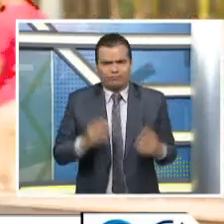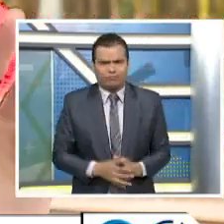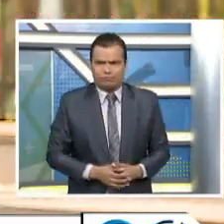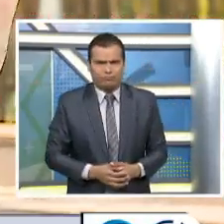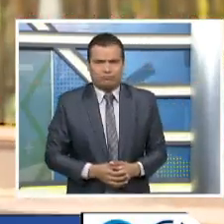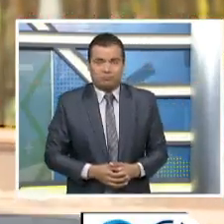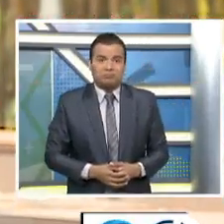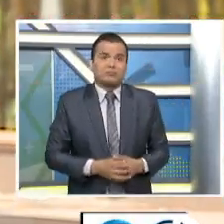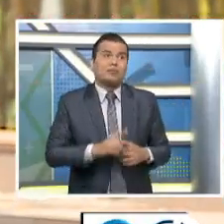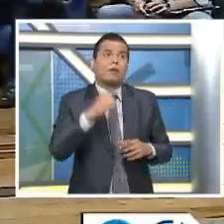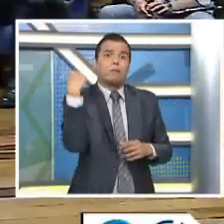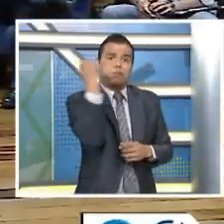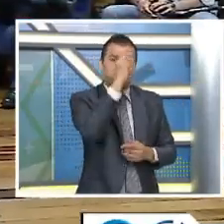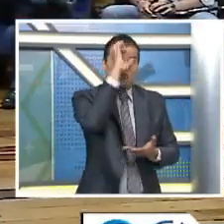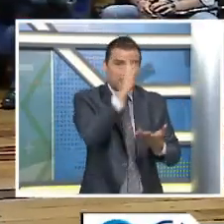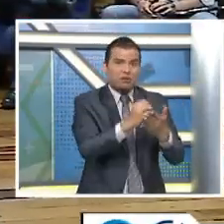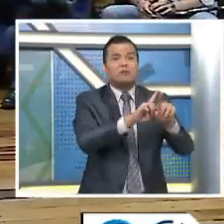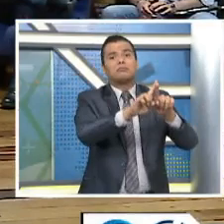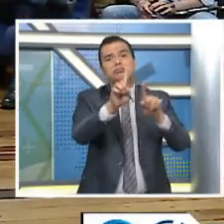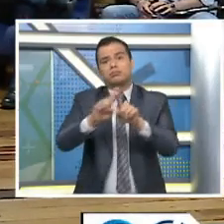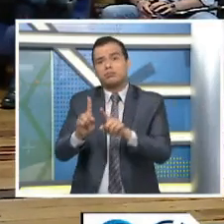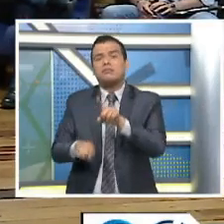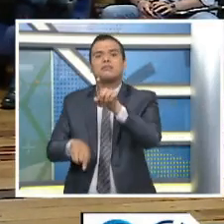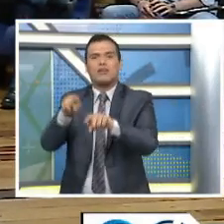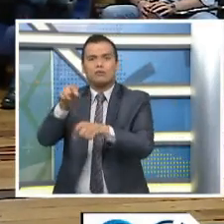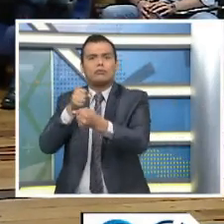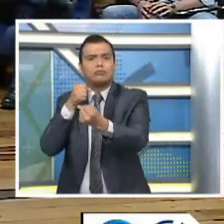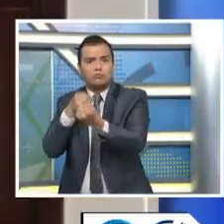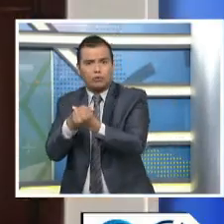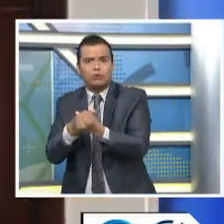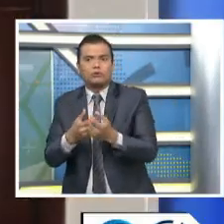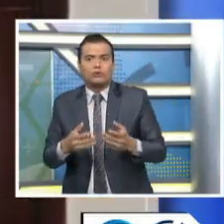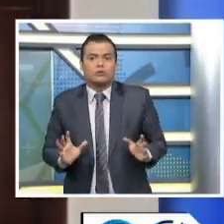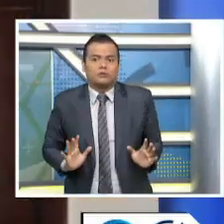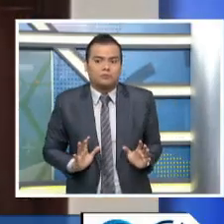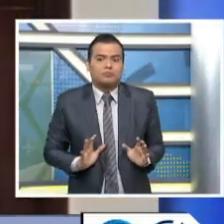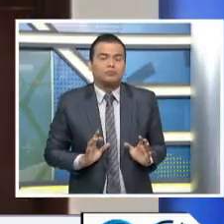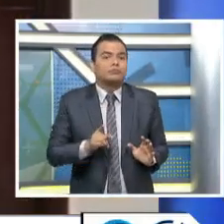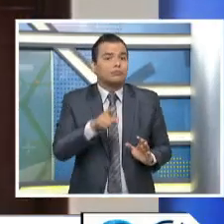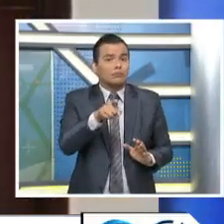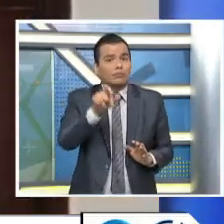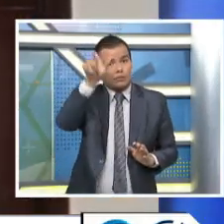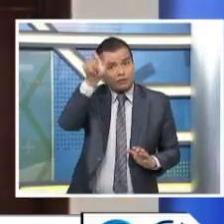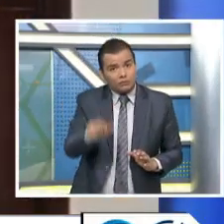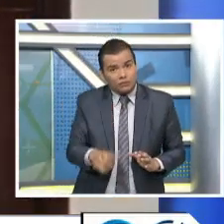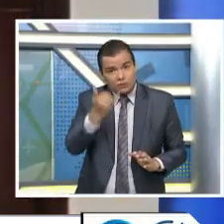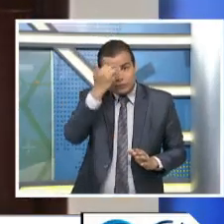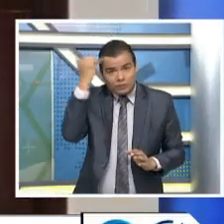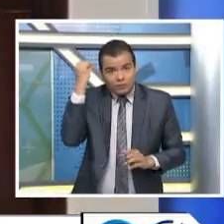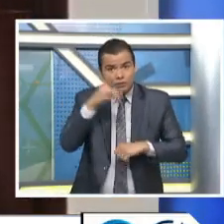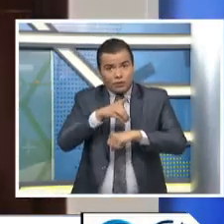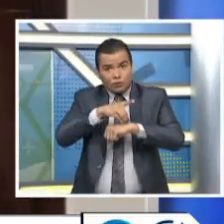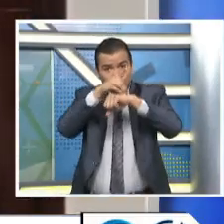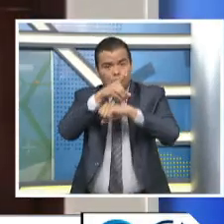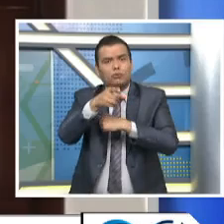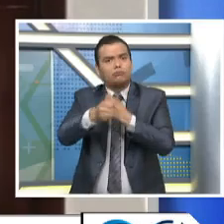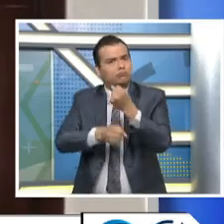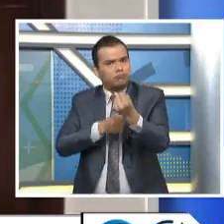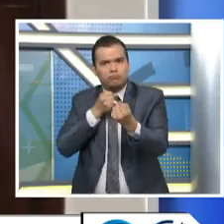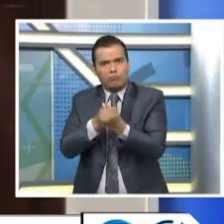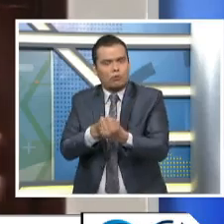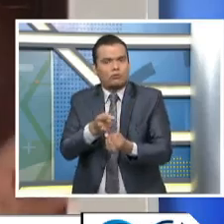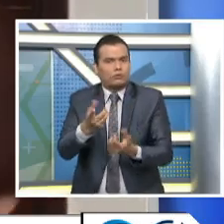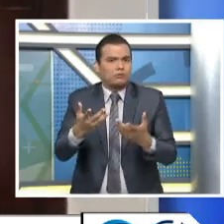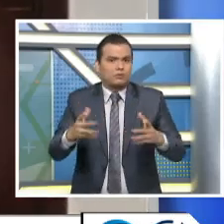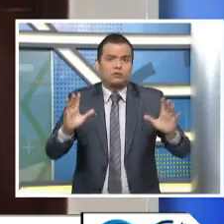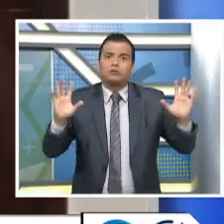han sido de todo tipo, incluso de apoyo por parte de sus adversarios. Hoy me solidarizo con la campaña del doctor Jorge Iván Ospina, que es una persona que,